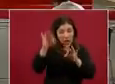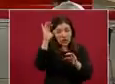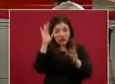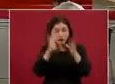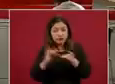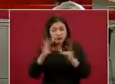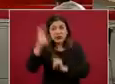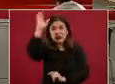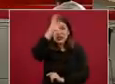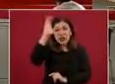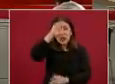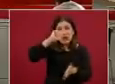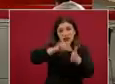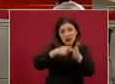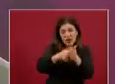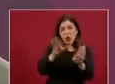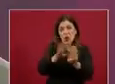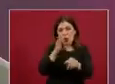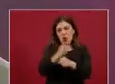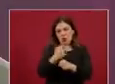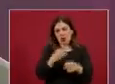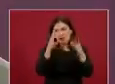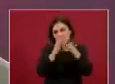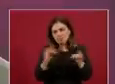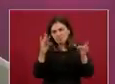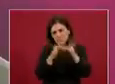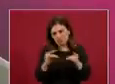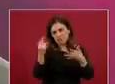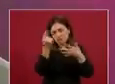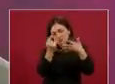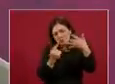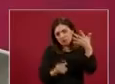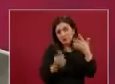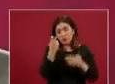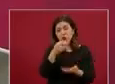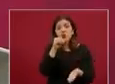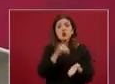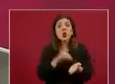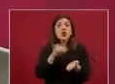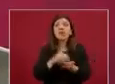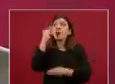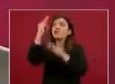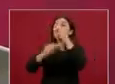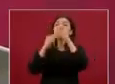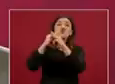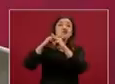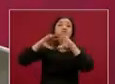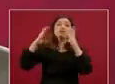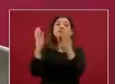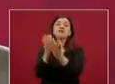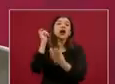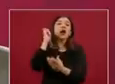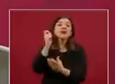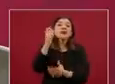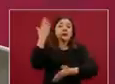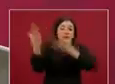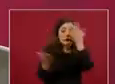y técnicos, como estoy conversando, como lo estoy relatando, todavía en el mundo entero están abiertos